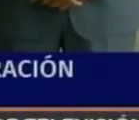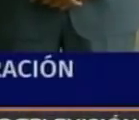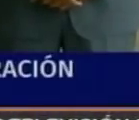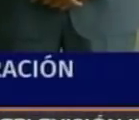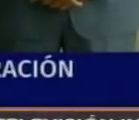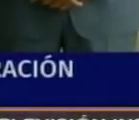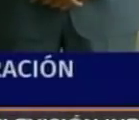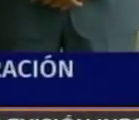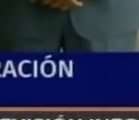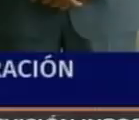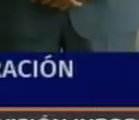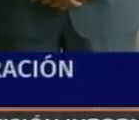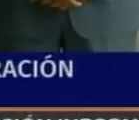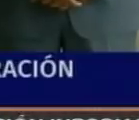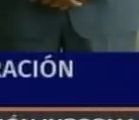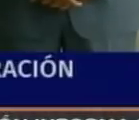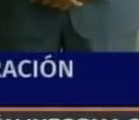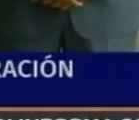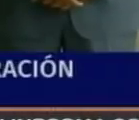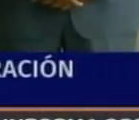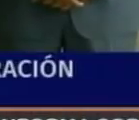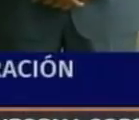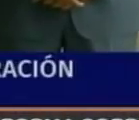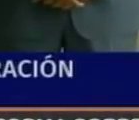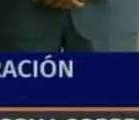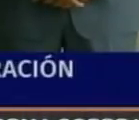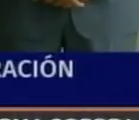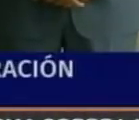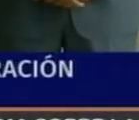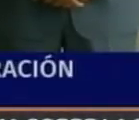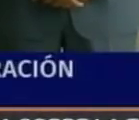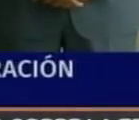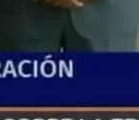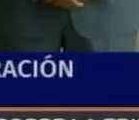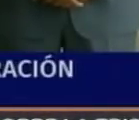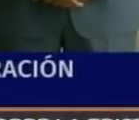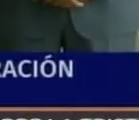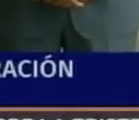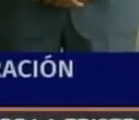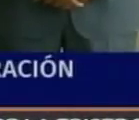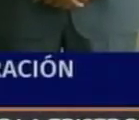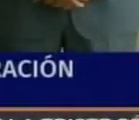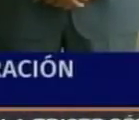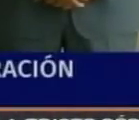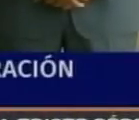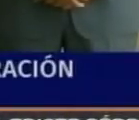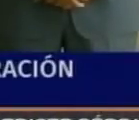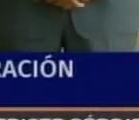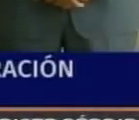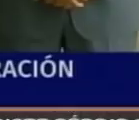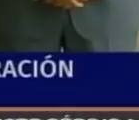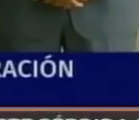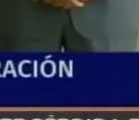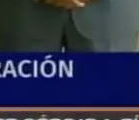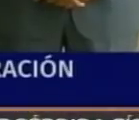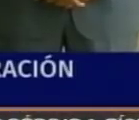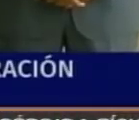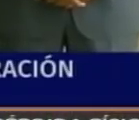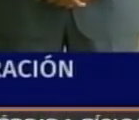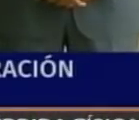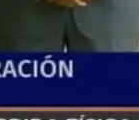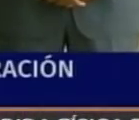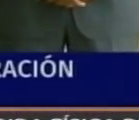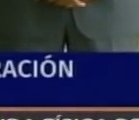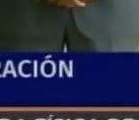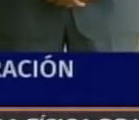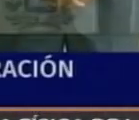Estado, preocupado por su país, por su pueblo, por las amenazas, por la situación interna, por el